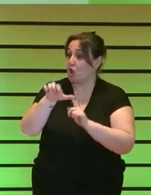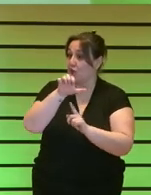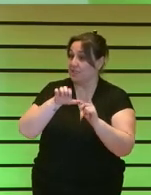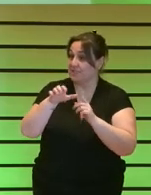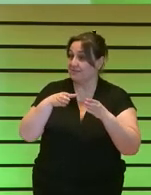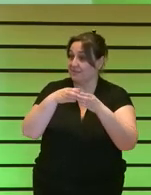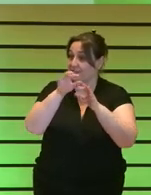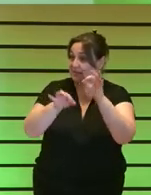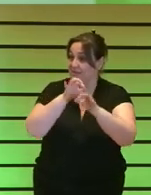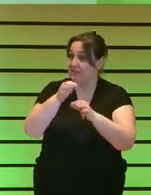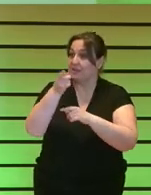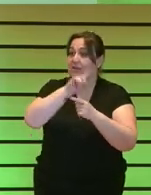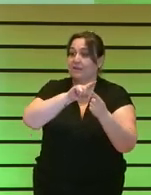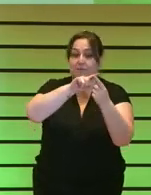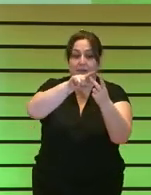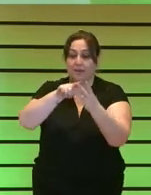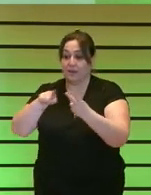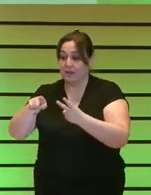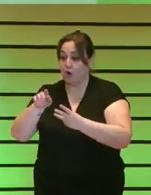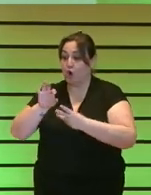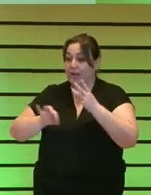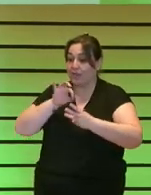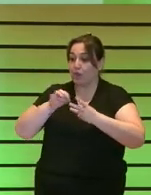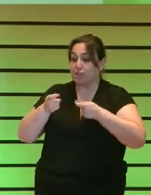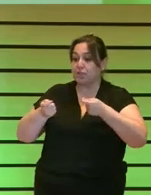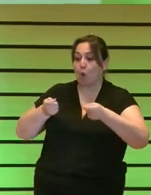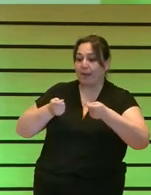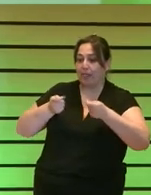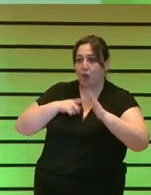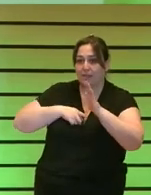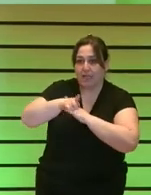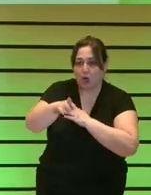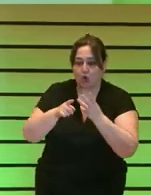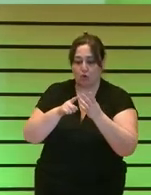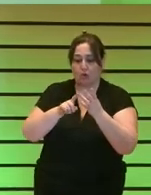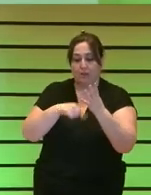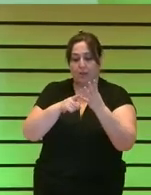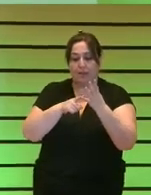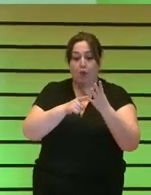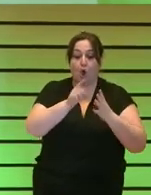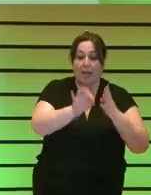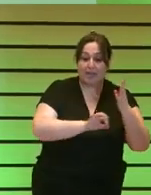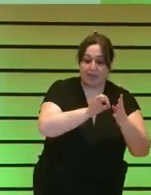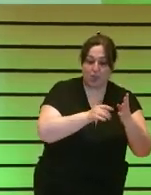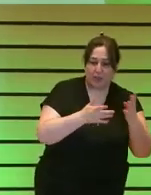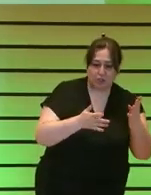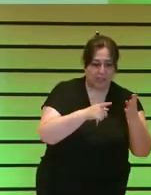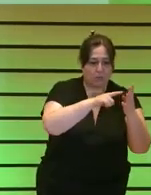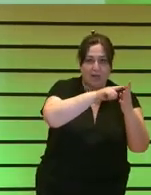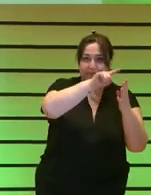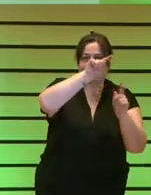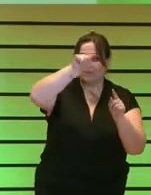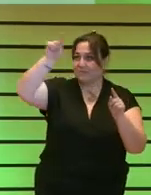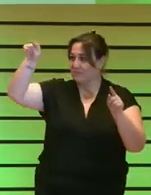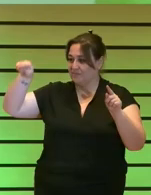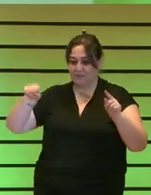tienen relación con las organizaciones de cooperación al desarrollo que al mismo tiempo apenas tienen relación con las organizaciones de no sé qué es decir Somos